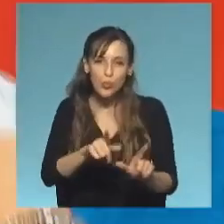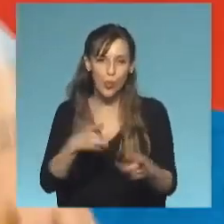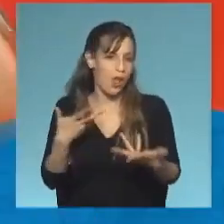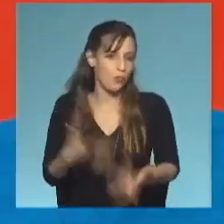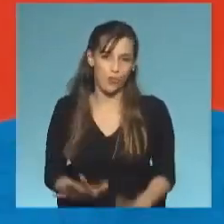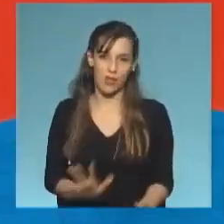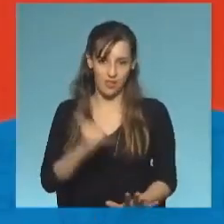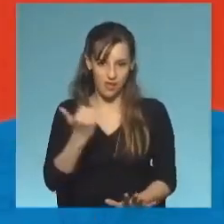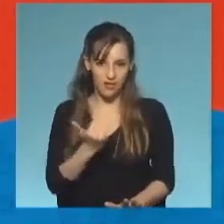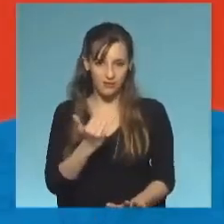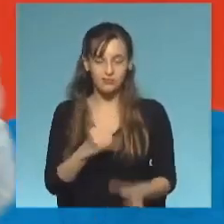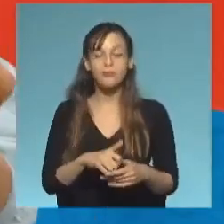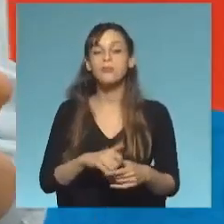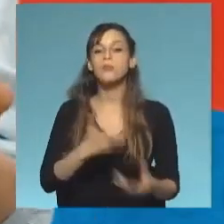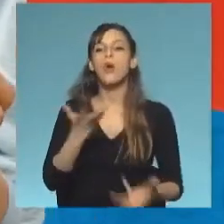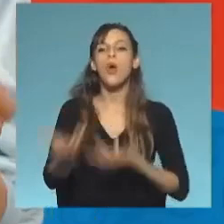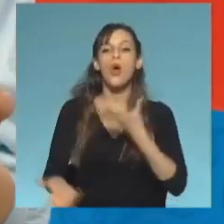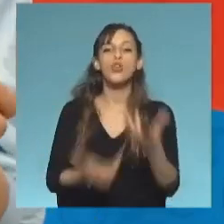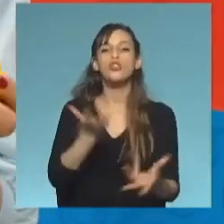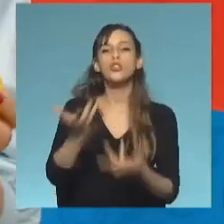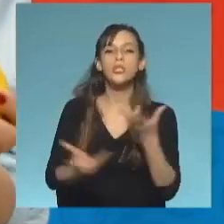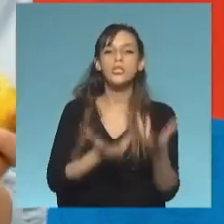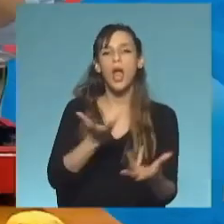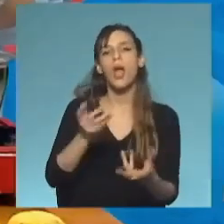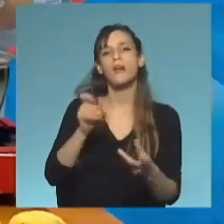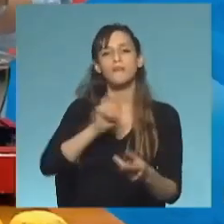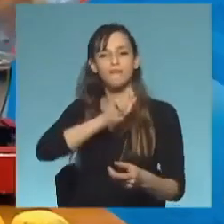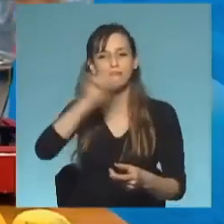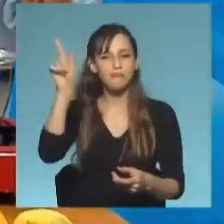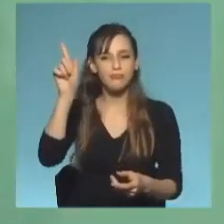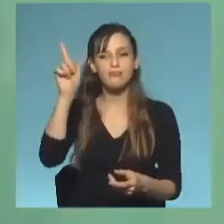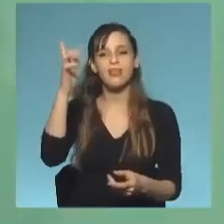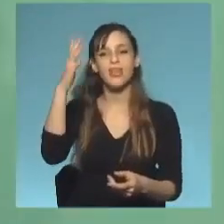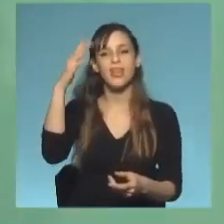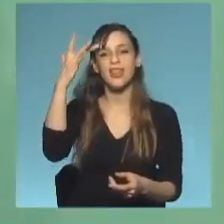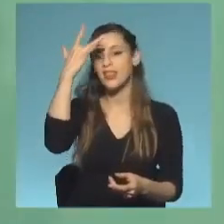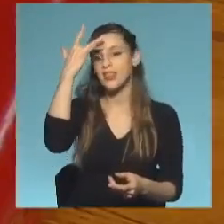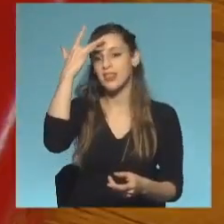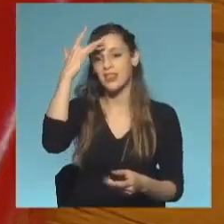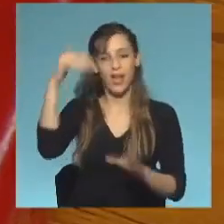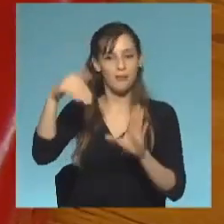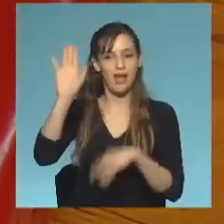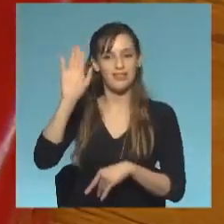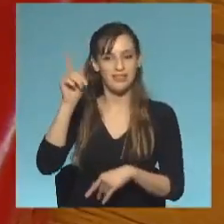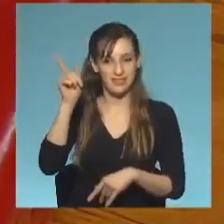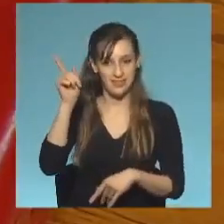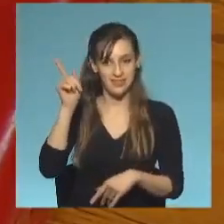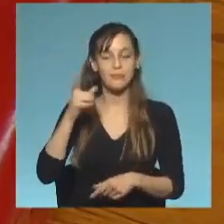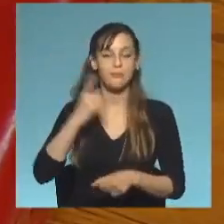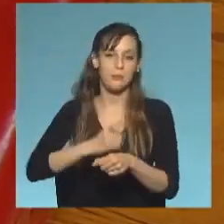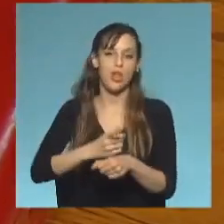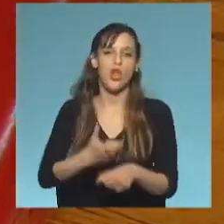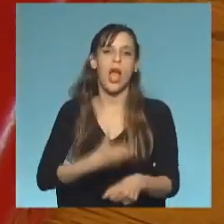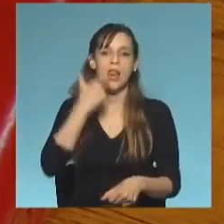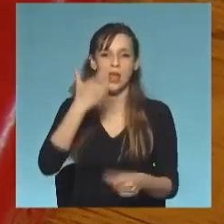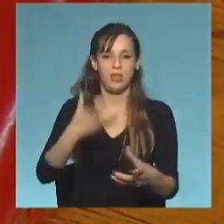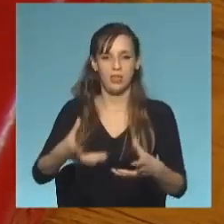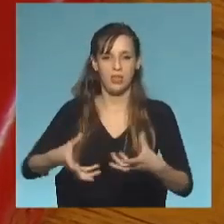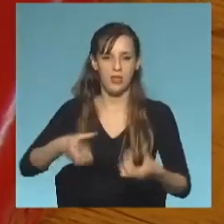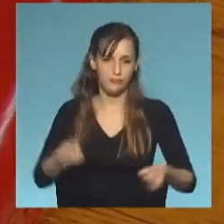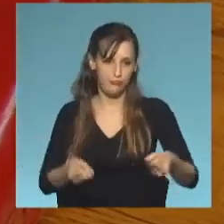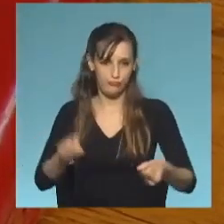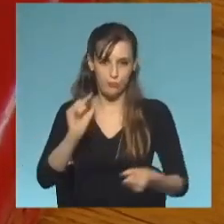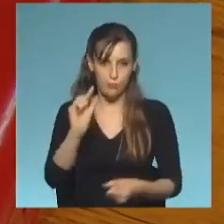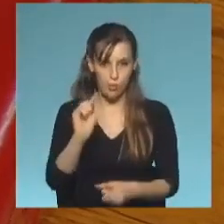cocina se usa mucho esto, sobre todo en la India, ¿no? Esto sí, de despejar. Primero lo tenés que calentar. Un poquito. Ahí vamos. Con el